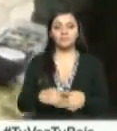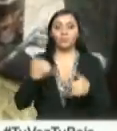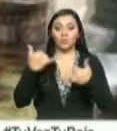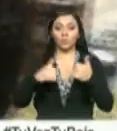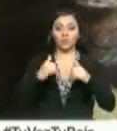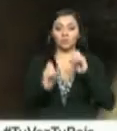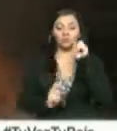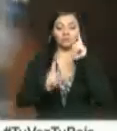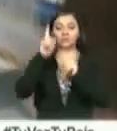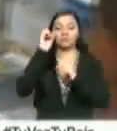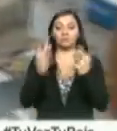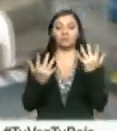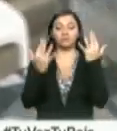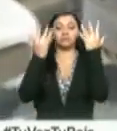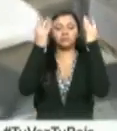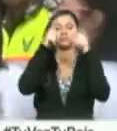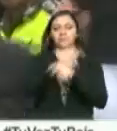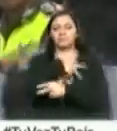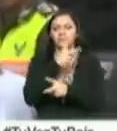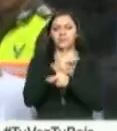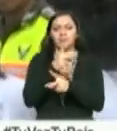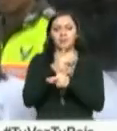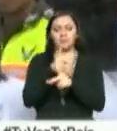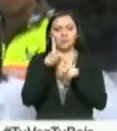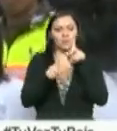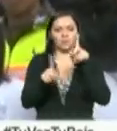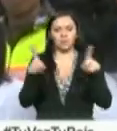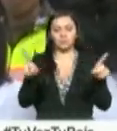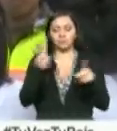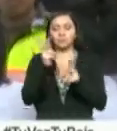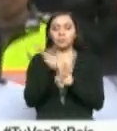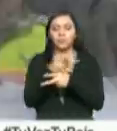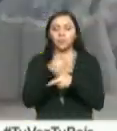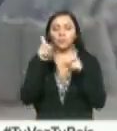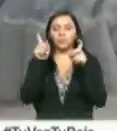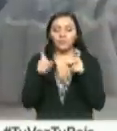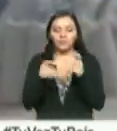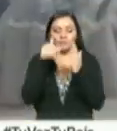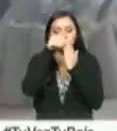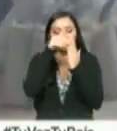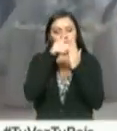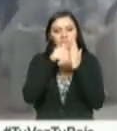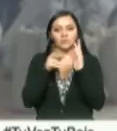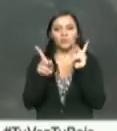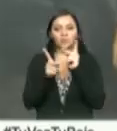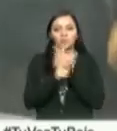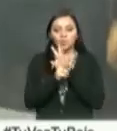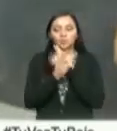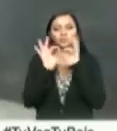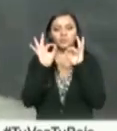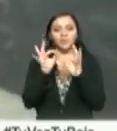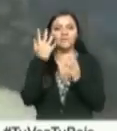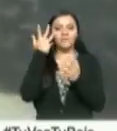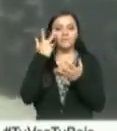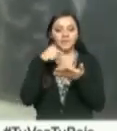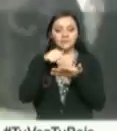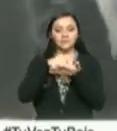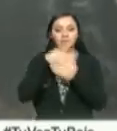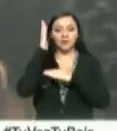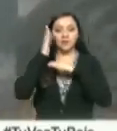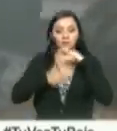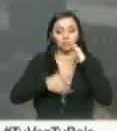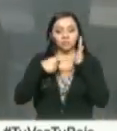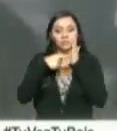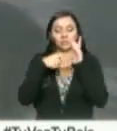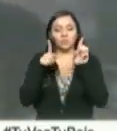artificiales tienen algún grado de peligrosidad. Es por ello que el producto debe traer instrucciones de uso, fecha de elaboración y caducidad. El